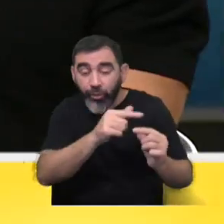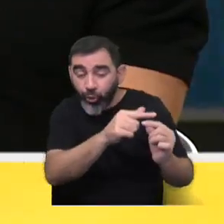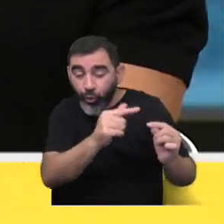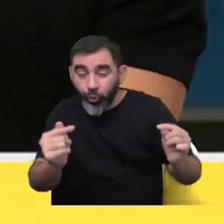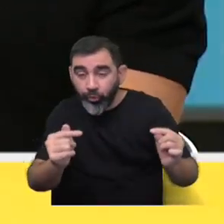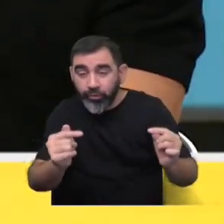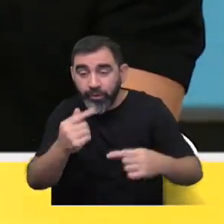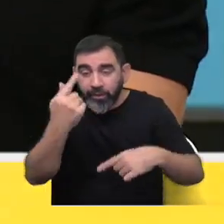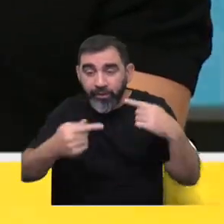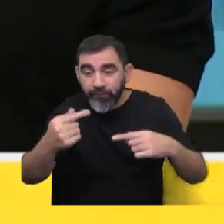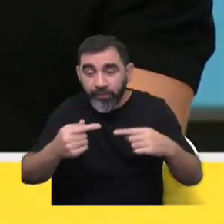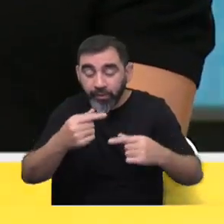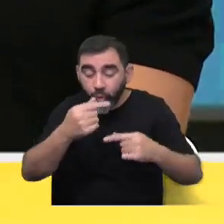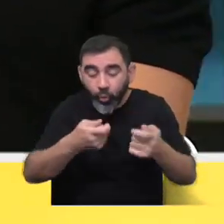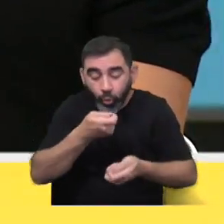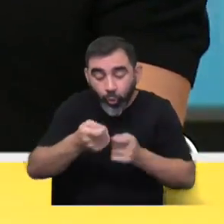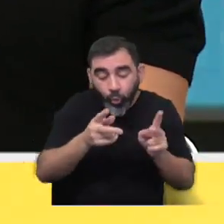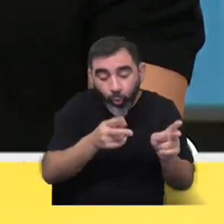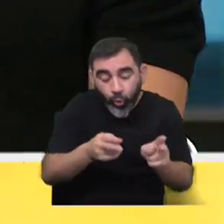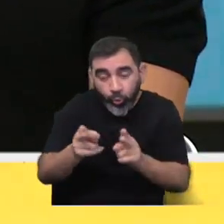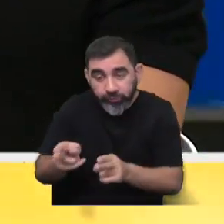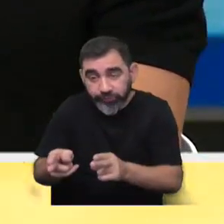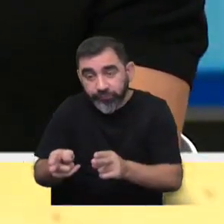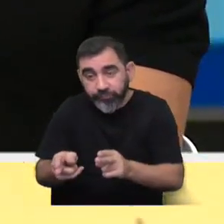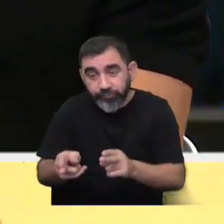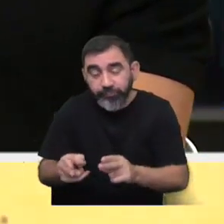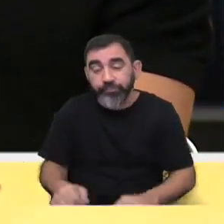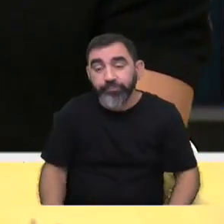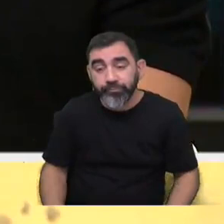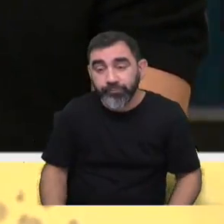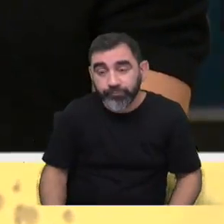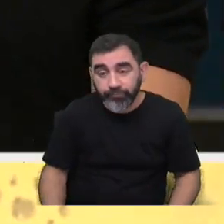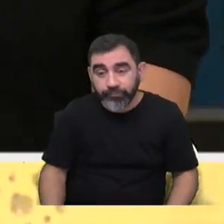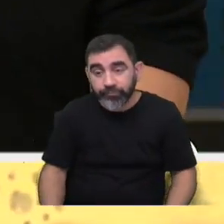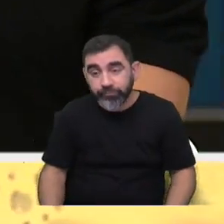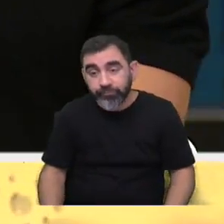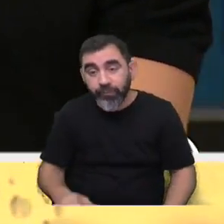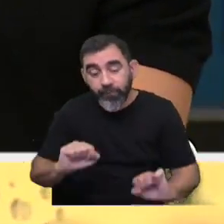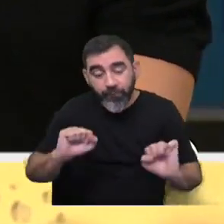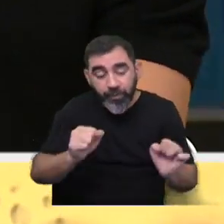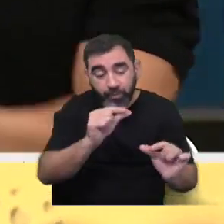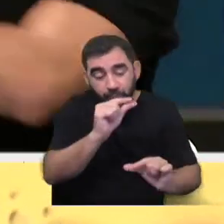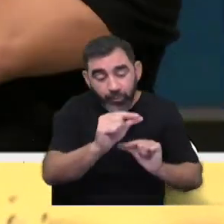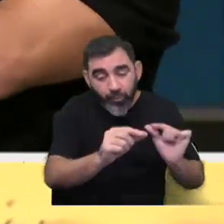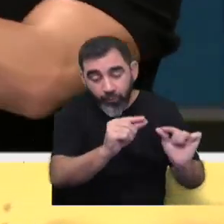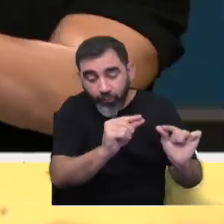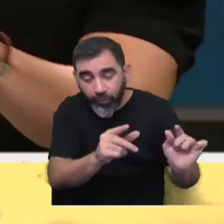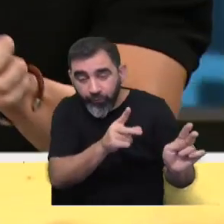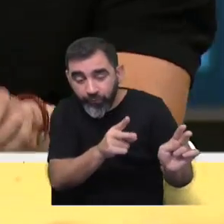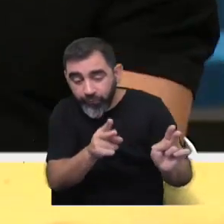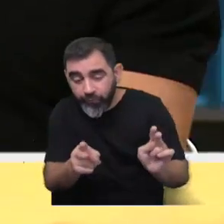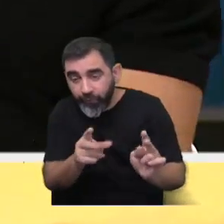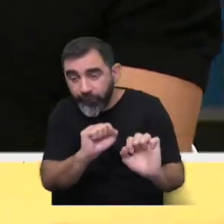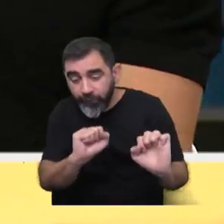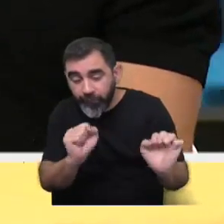tendría distintos tipos de compuestos, ¿sí? Que con la presencia de ese campo magnético externo irían enfriándonos de a poquito, mientras van pasando por el